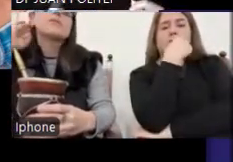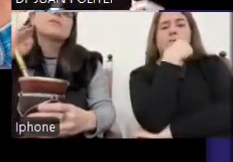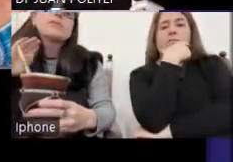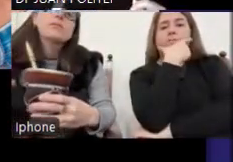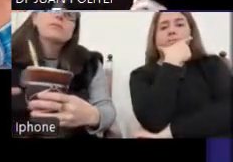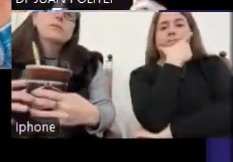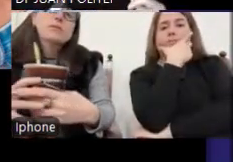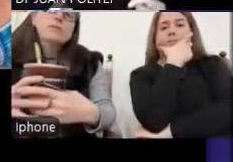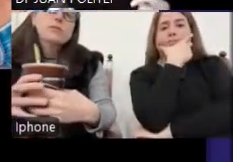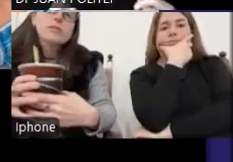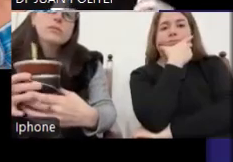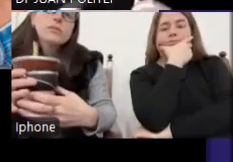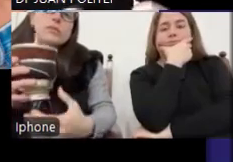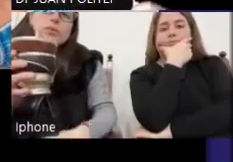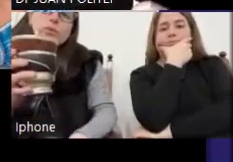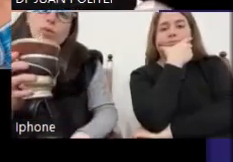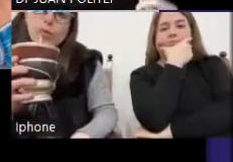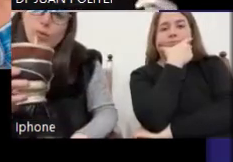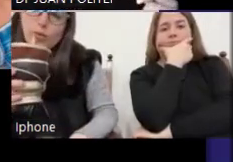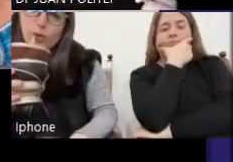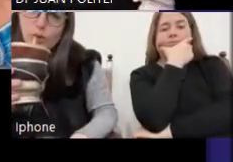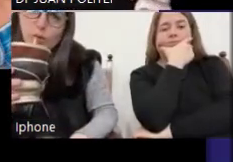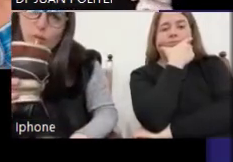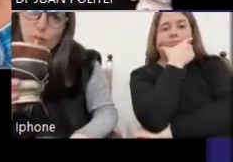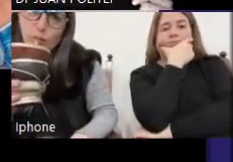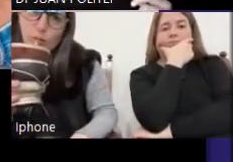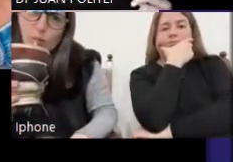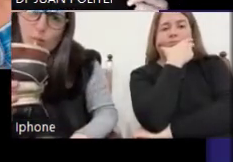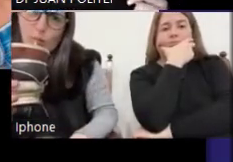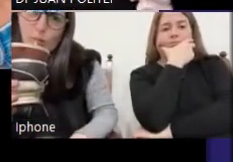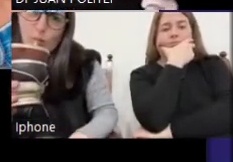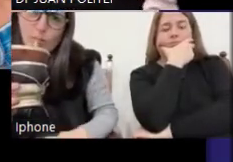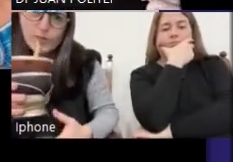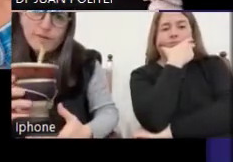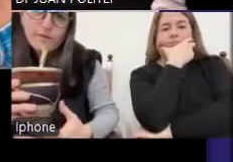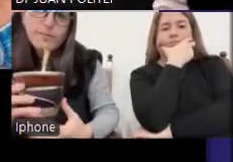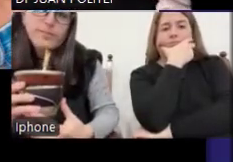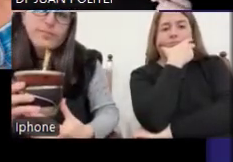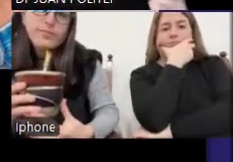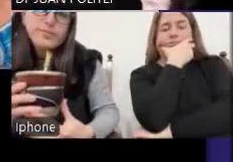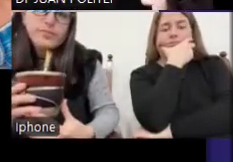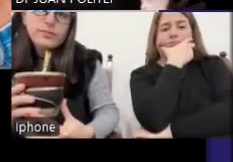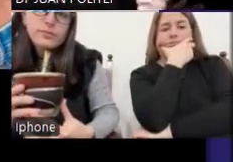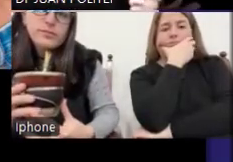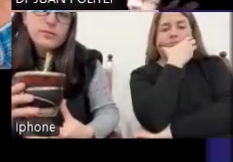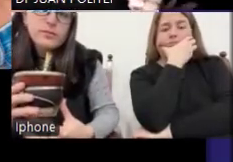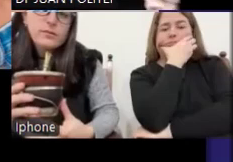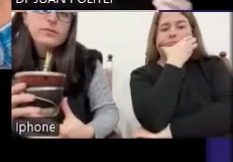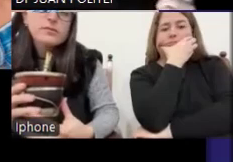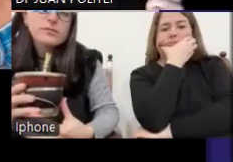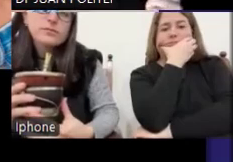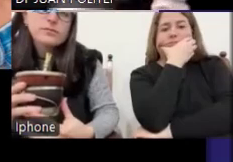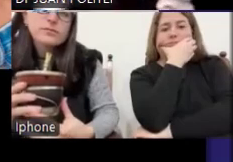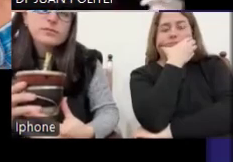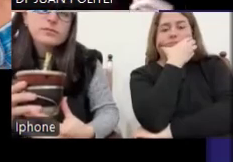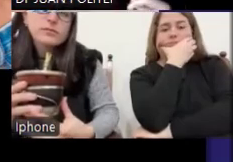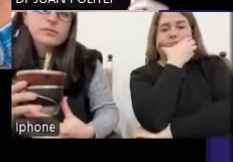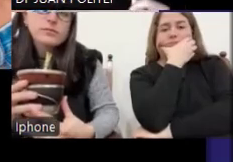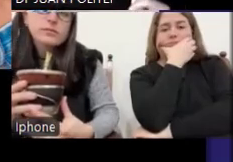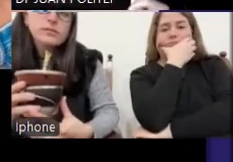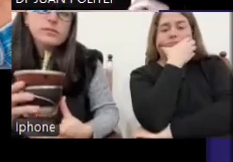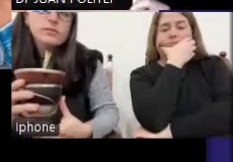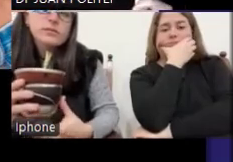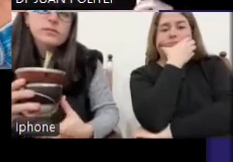mes en el tejido subcutáneo, en la grasa que tenemos, o en la panza, o en el brazo, o donde